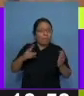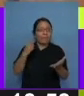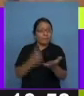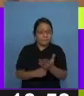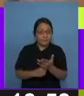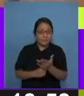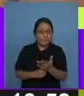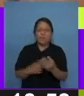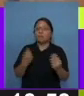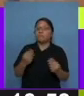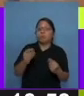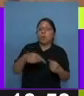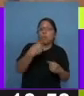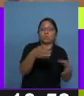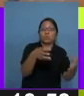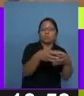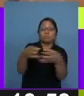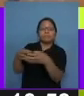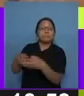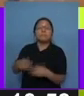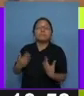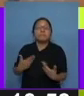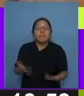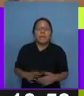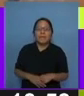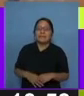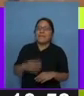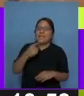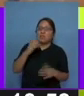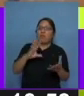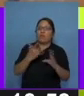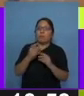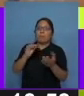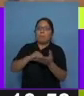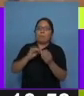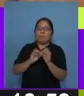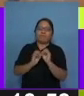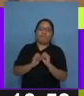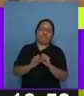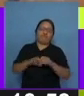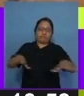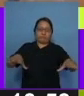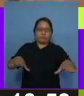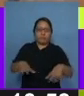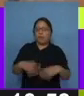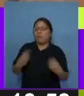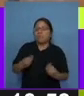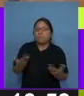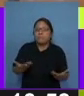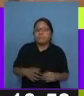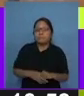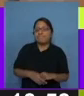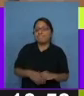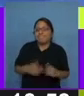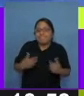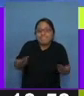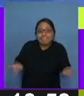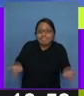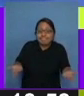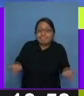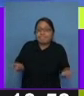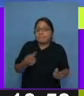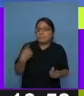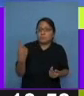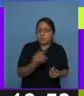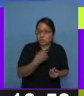los otros gremios? Seguramente esto va a tener un efecto cascada también con pedido de los otros. Sí, nosotros somos, muy